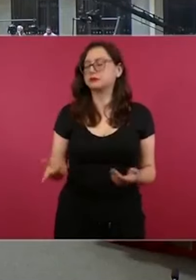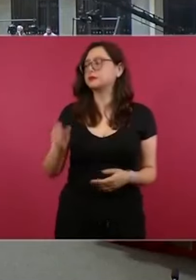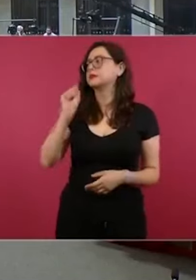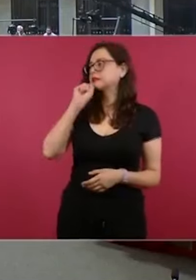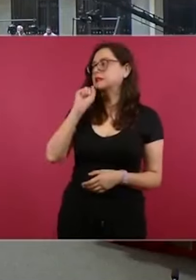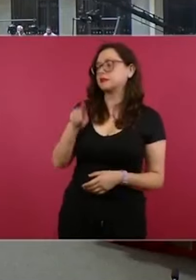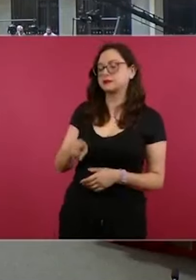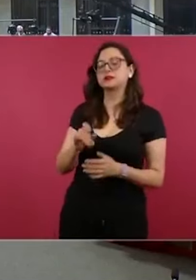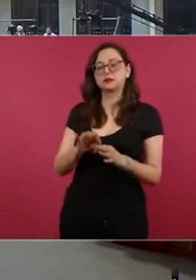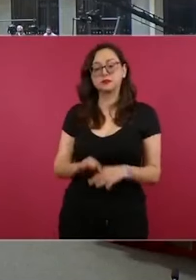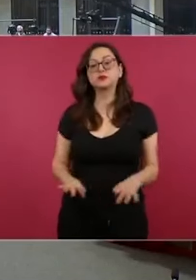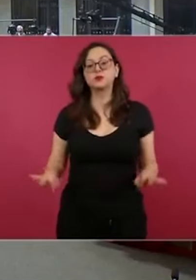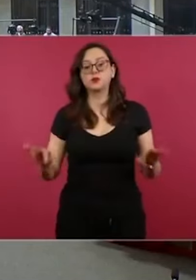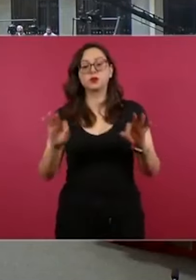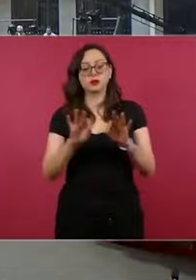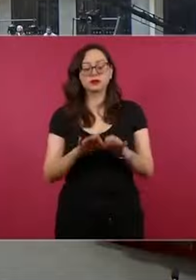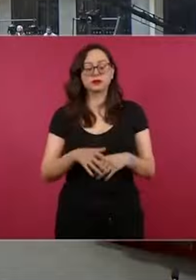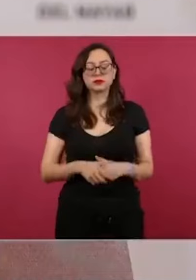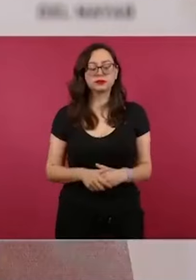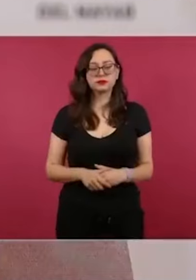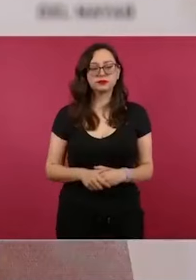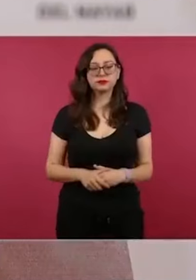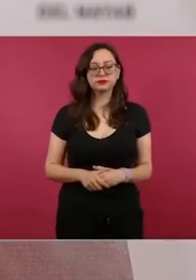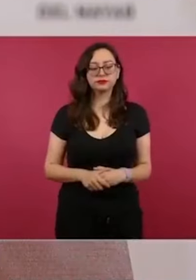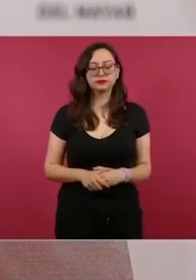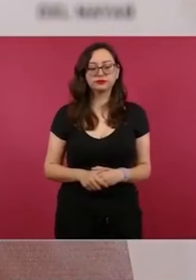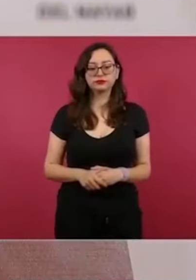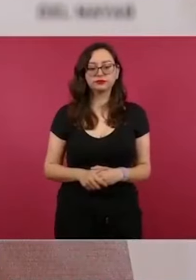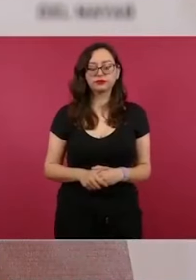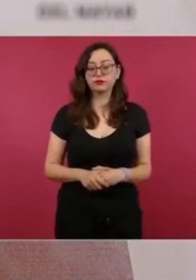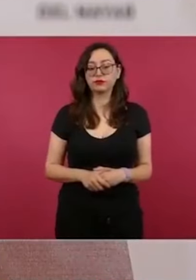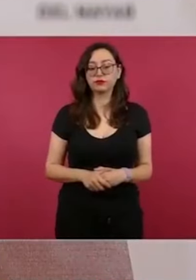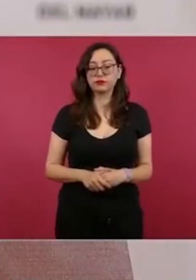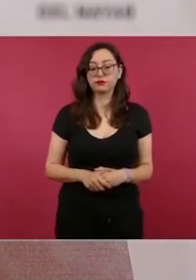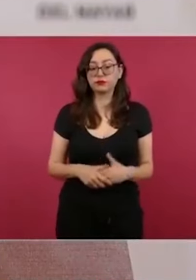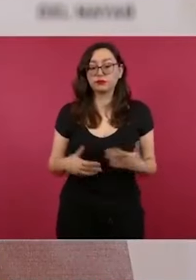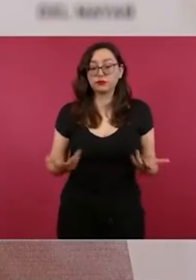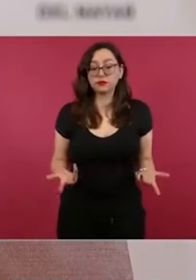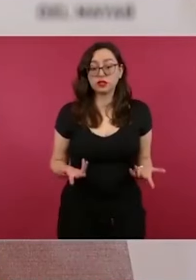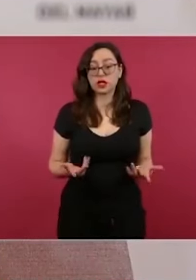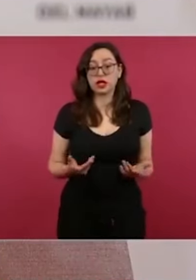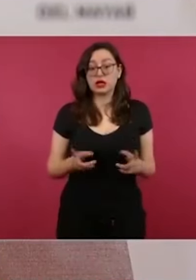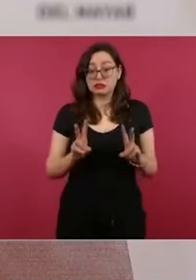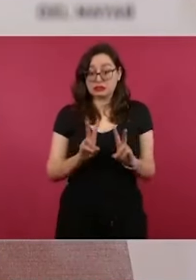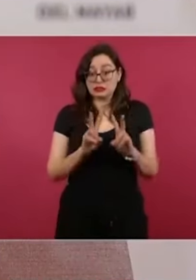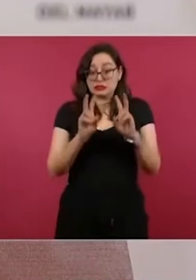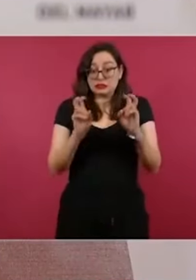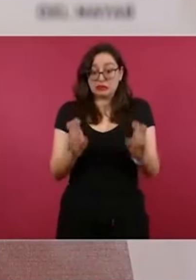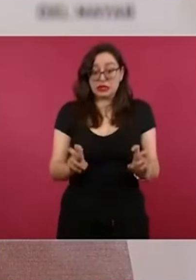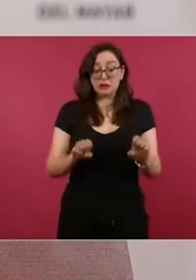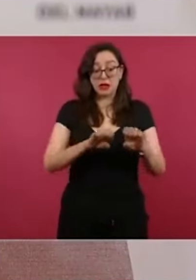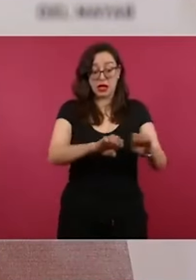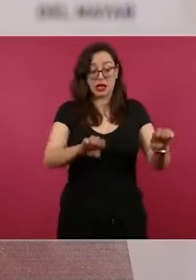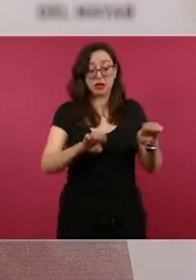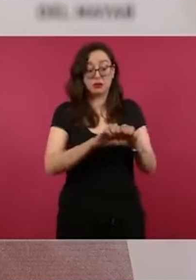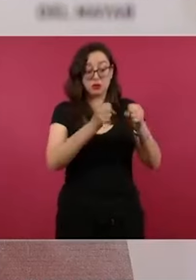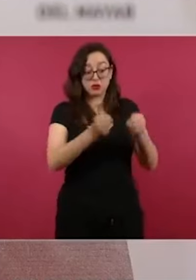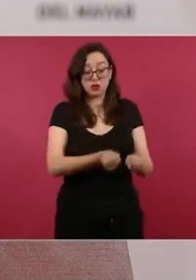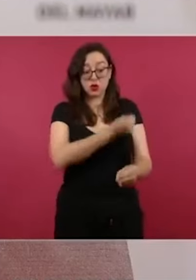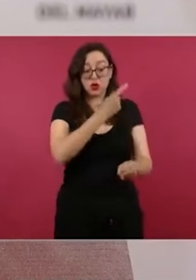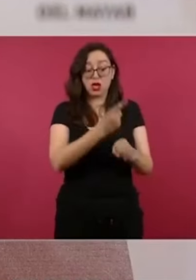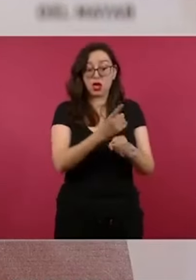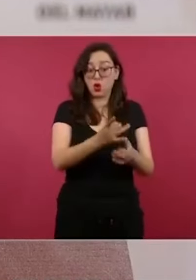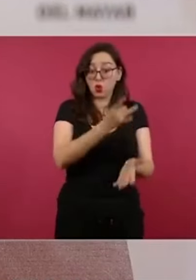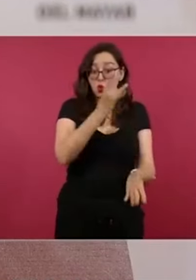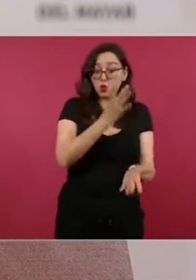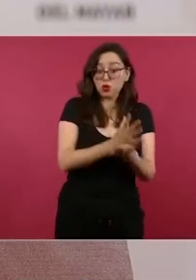personas quedarían en libertad. Tampoco quiere decir que si una persona es acusada de secuestro, no tenga que ir a prisión. Todo depende de